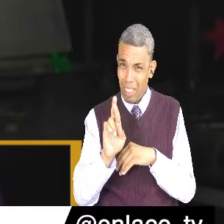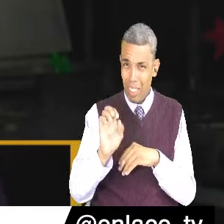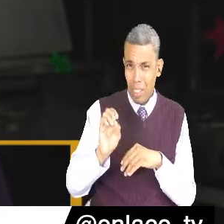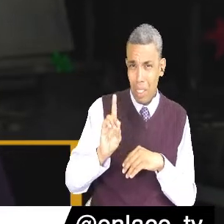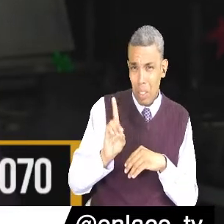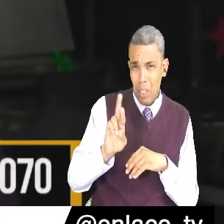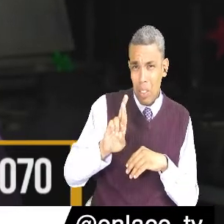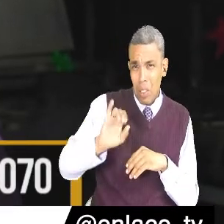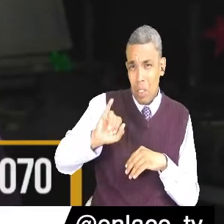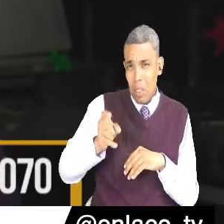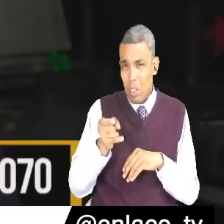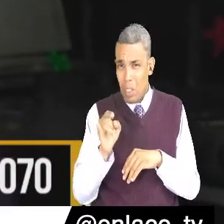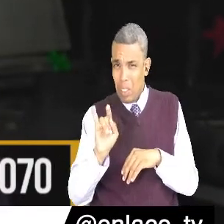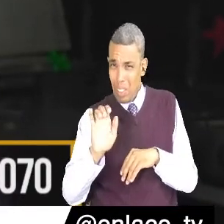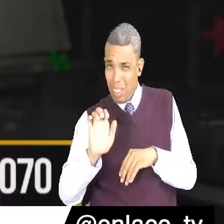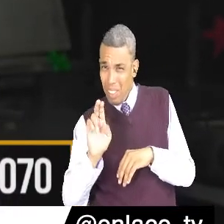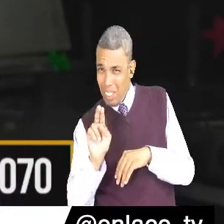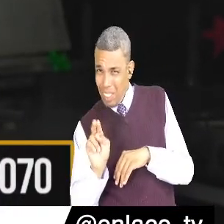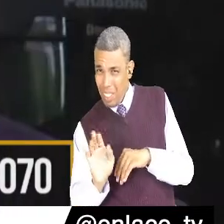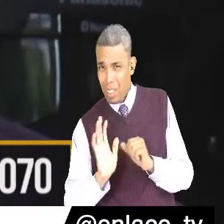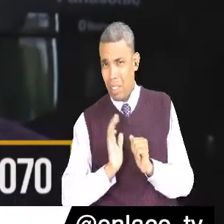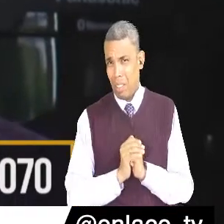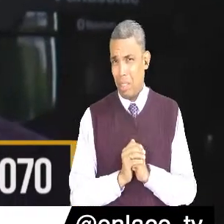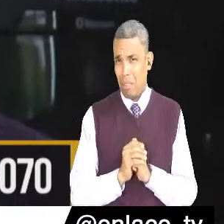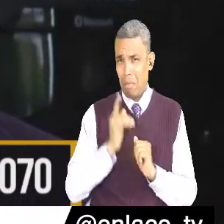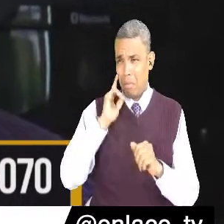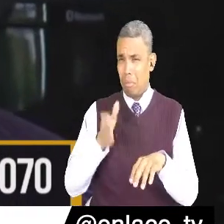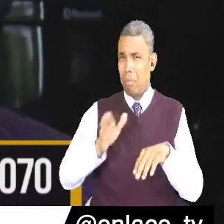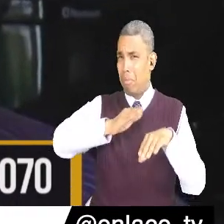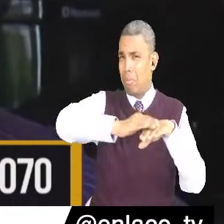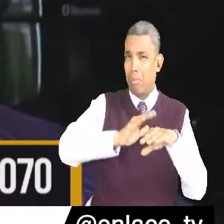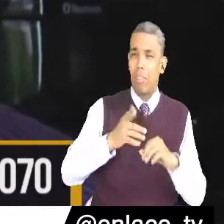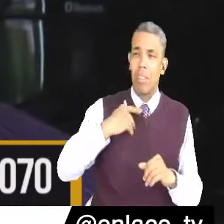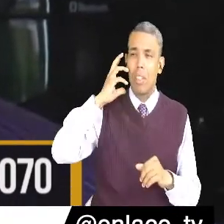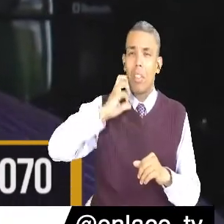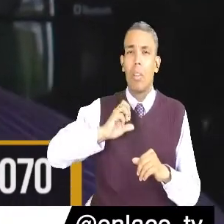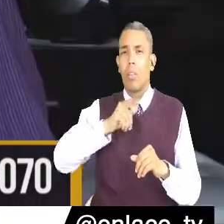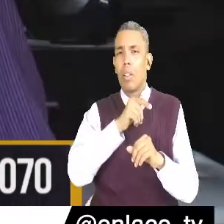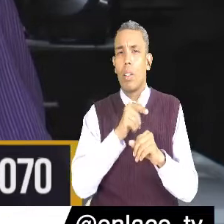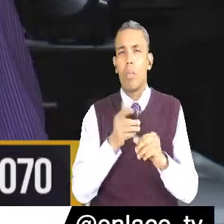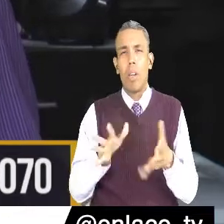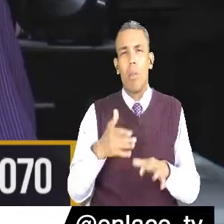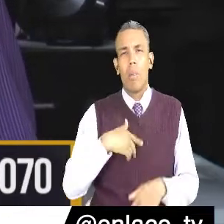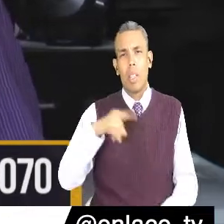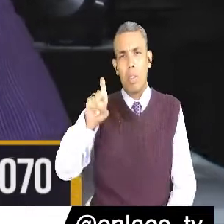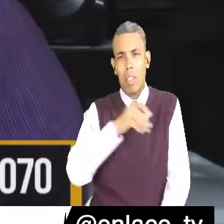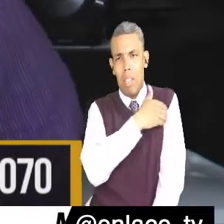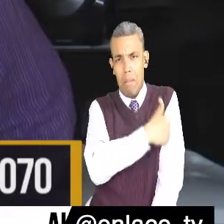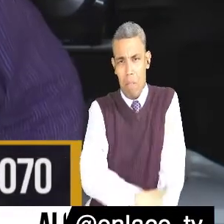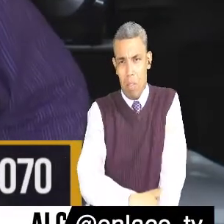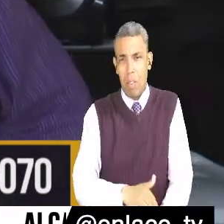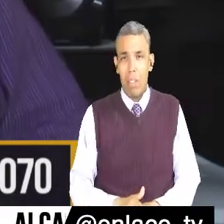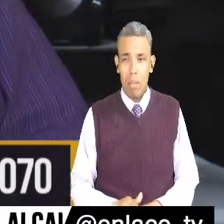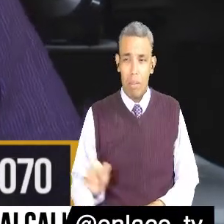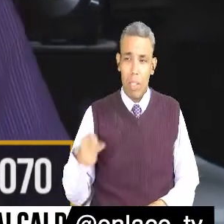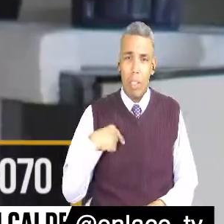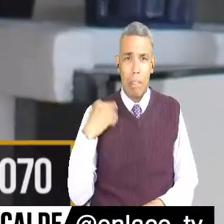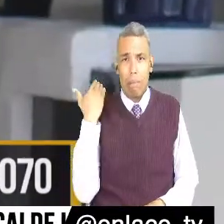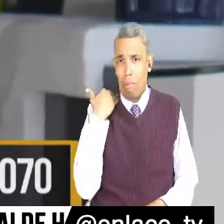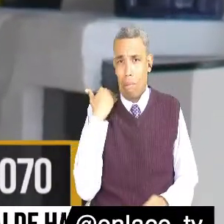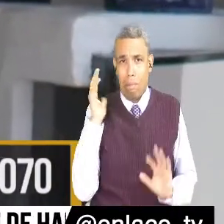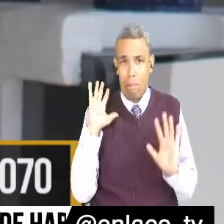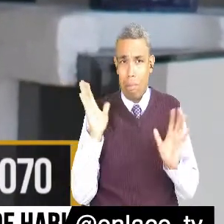camioneta que mandaron a hacerles ese acarreo. Este robo fue de aproximadamente 6 millones, suma que llevó al dueño del local comercial